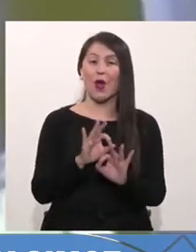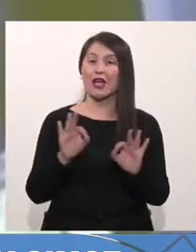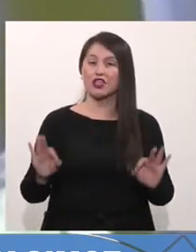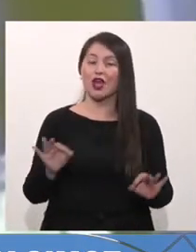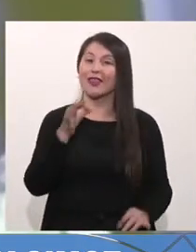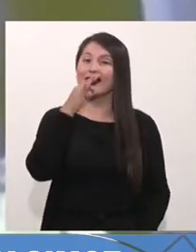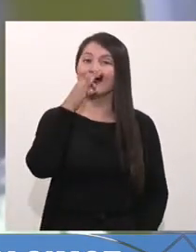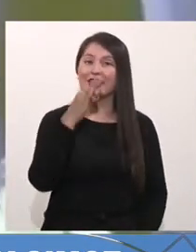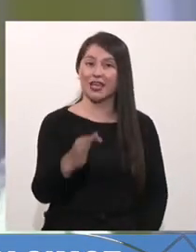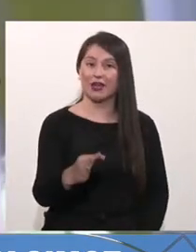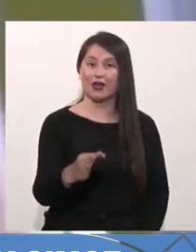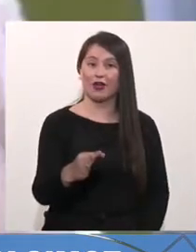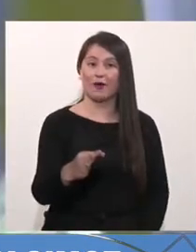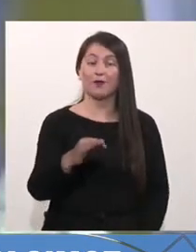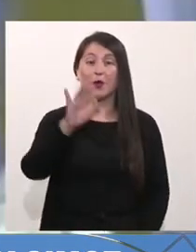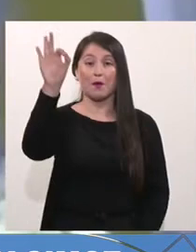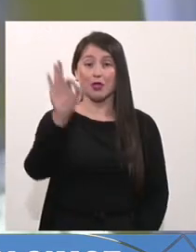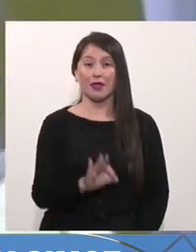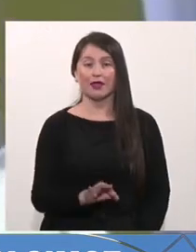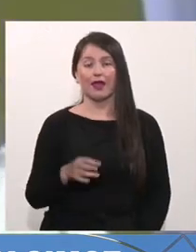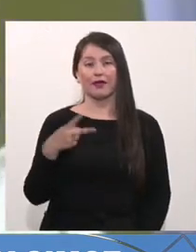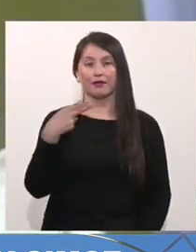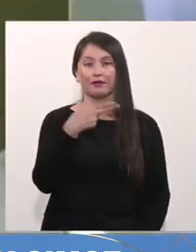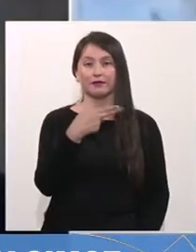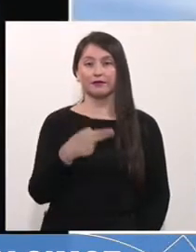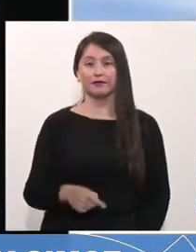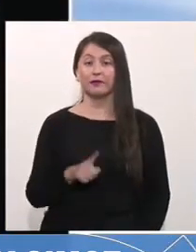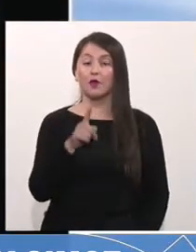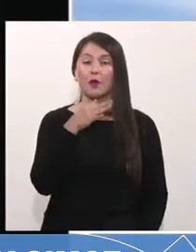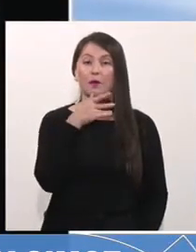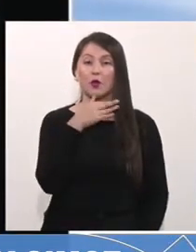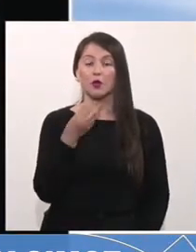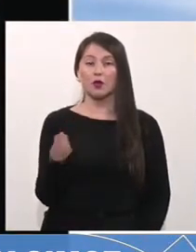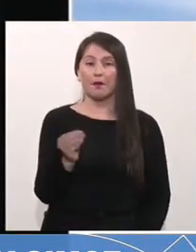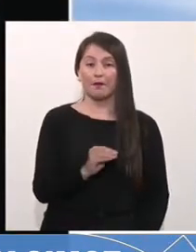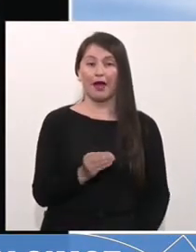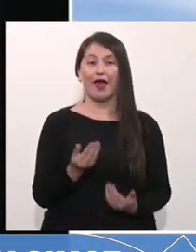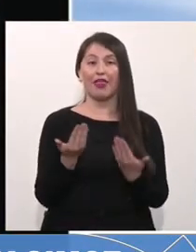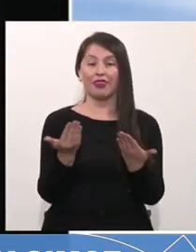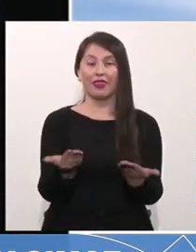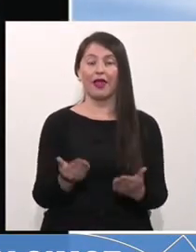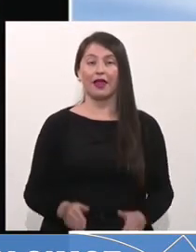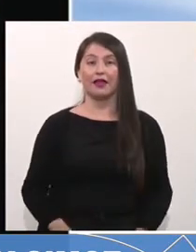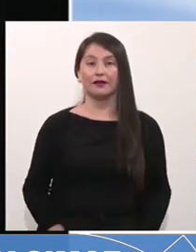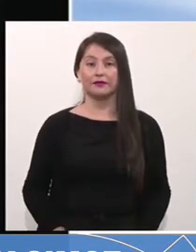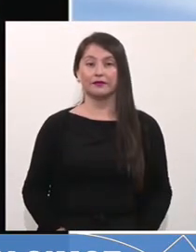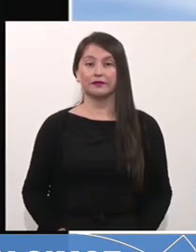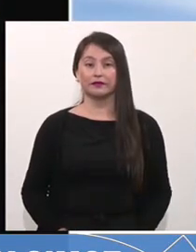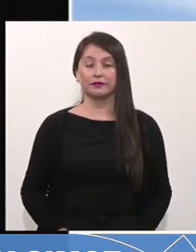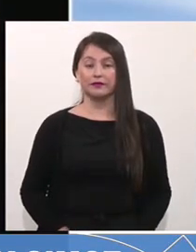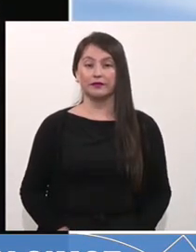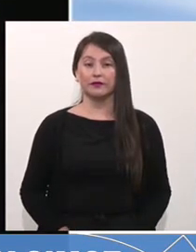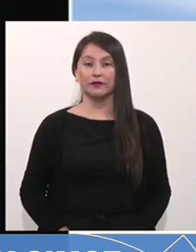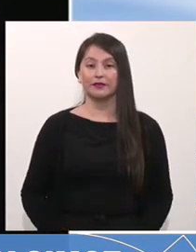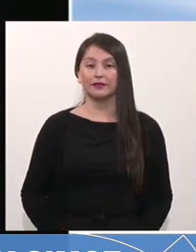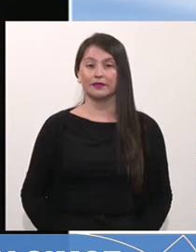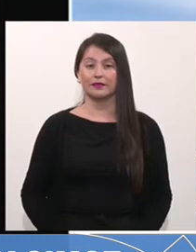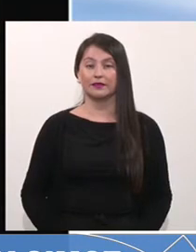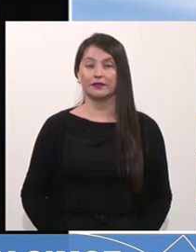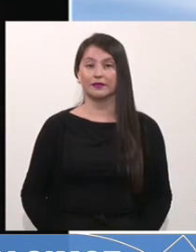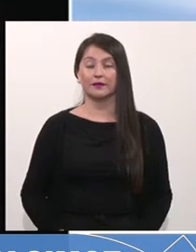señalado que un porcentaje... Un minuto, dile a la senadora, secretario. Sí, le vamos a dar la